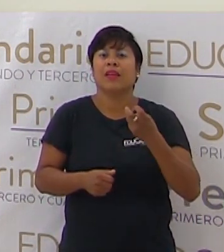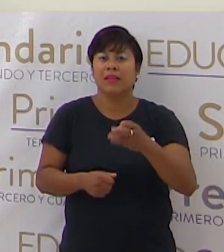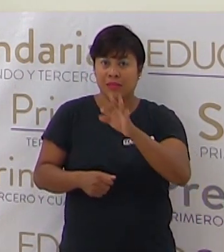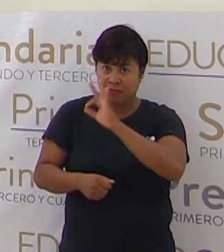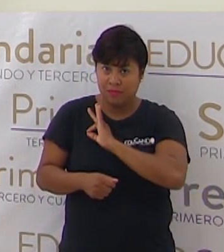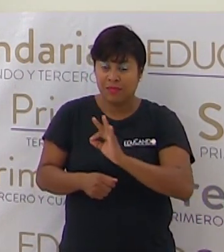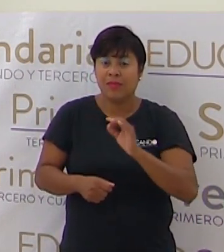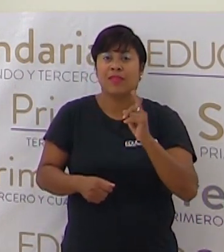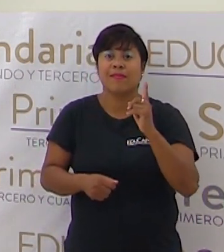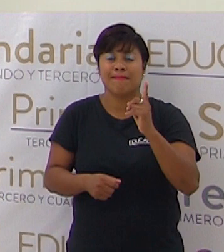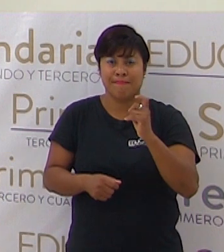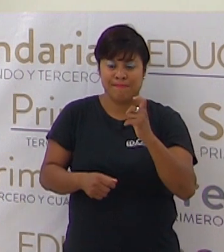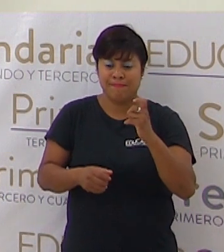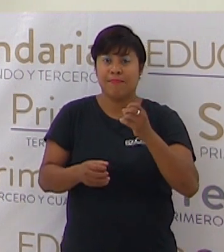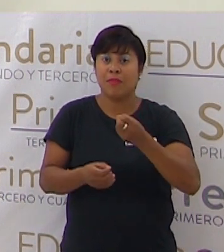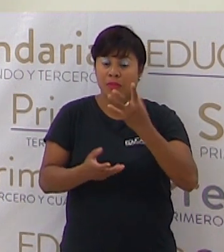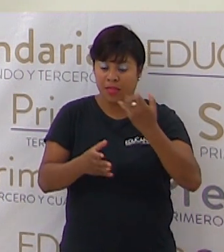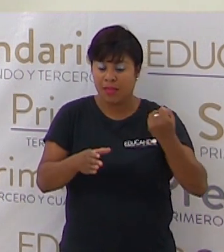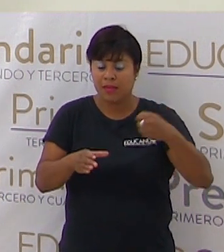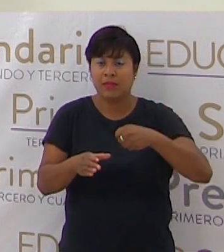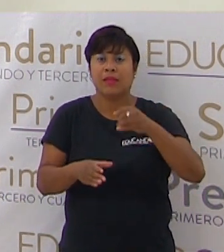cabe